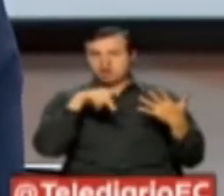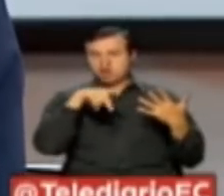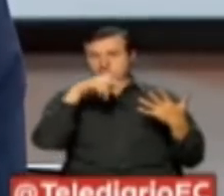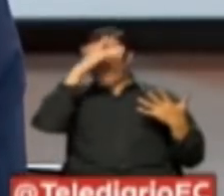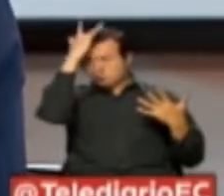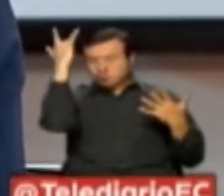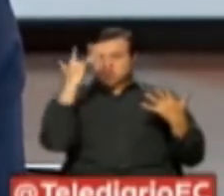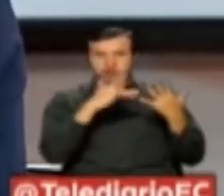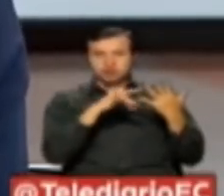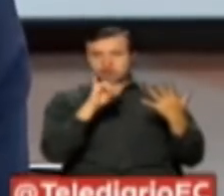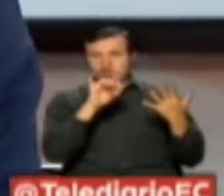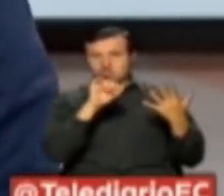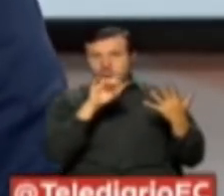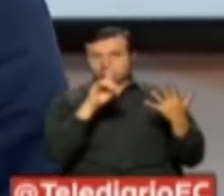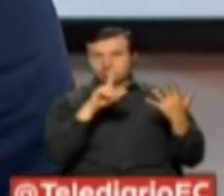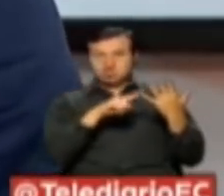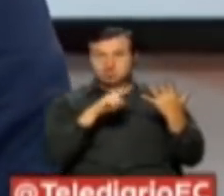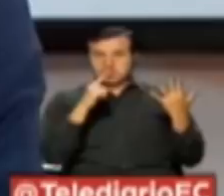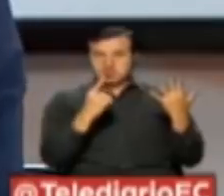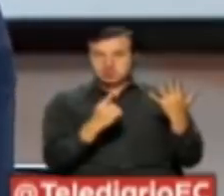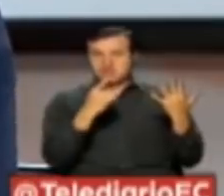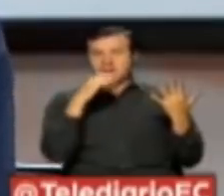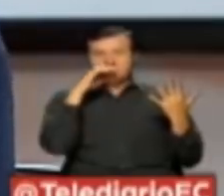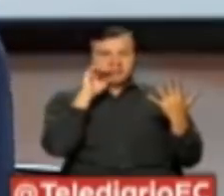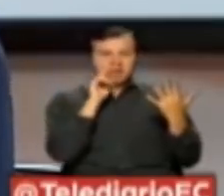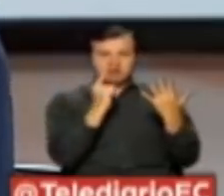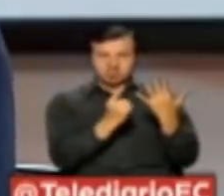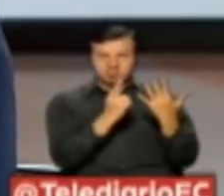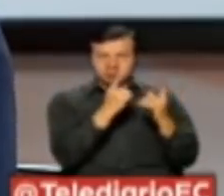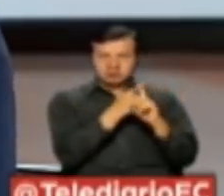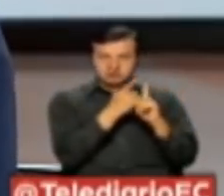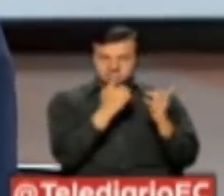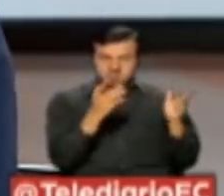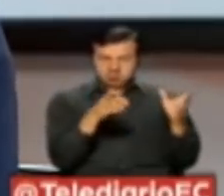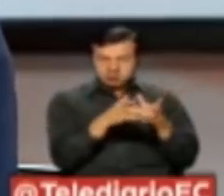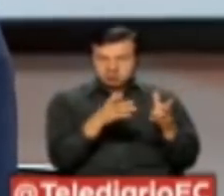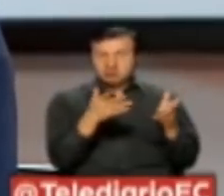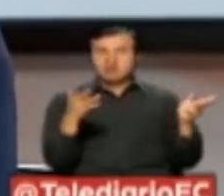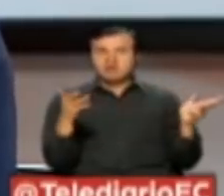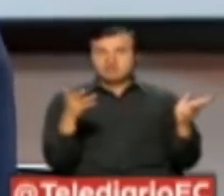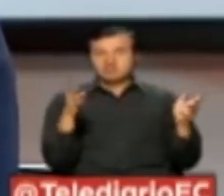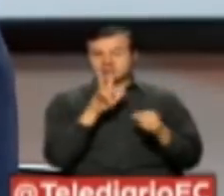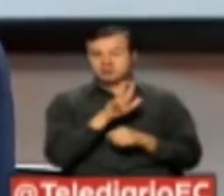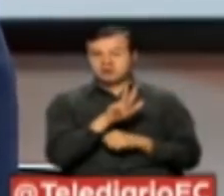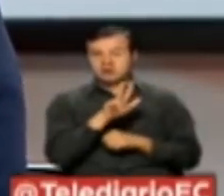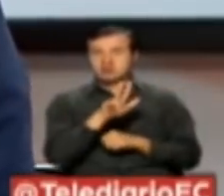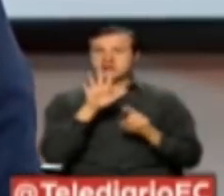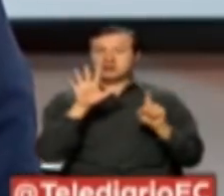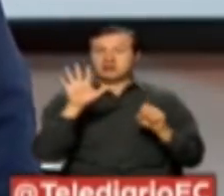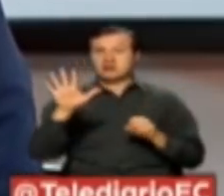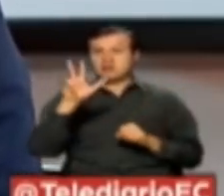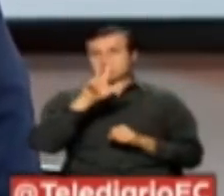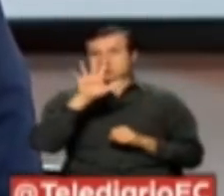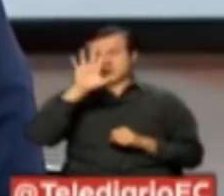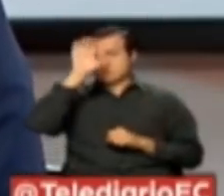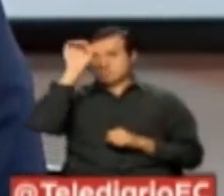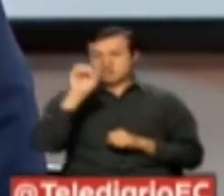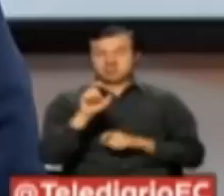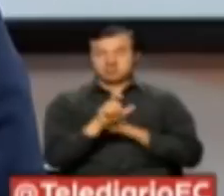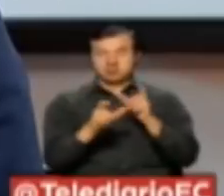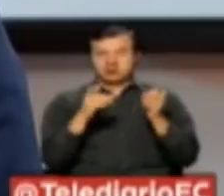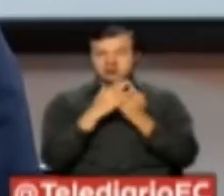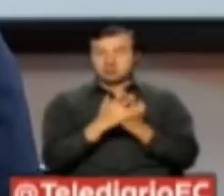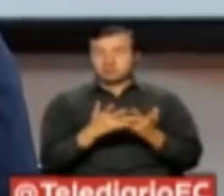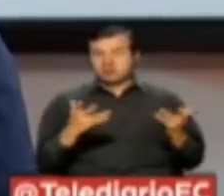jorge yunda y paco moncayo ese fue un primer escenario en ese escenario el 35 por ciento de las